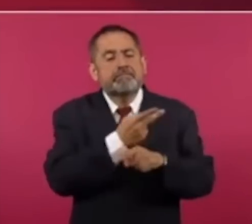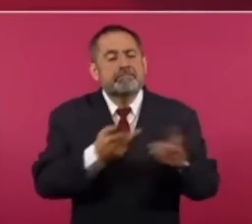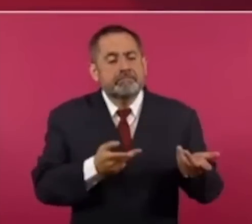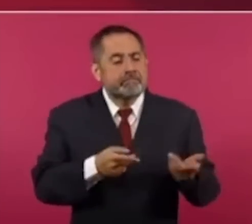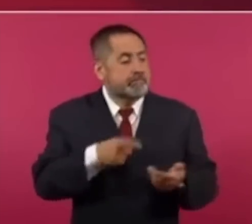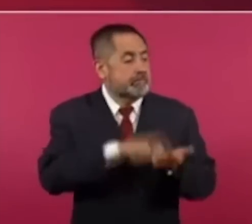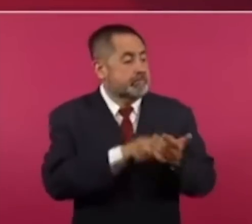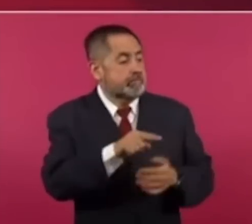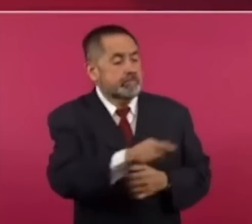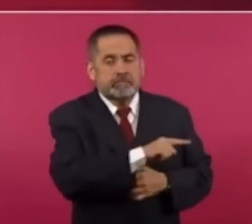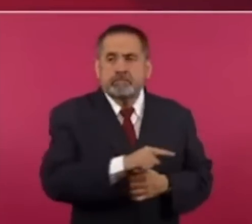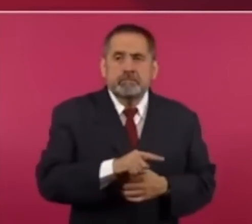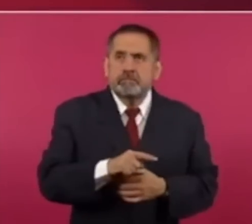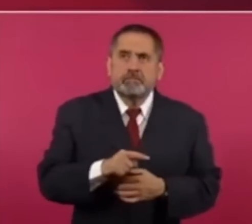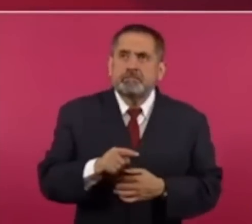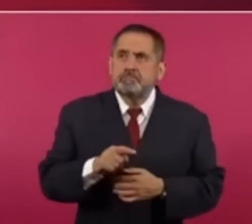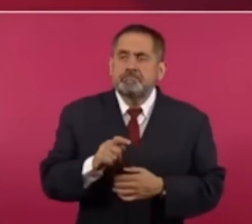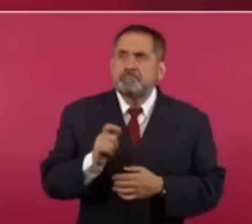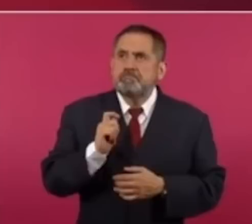no hay